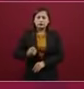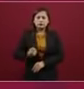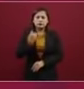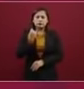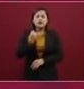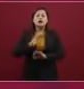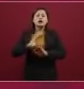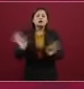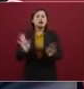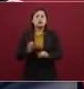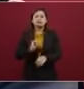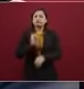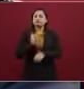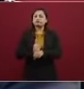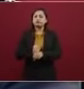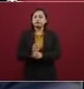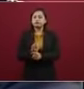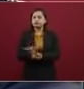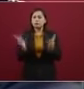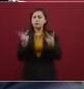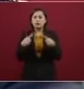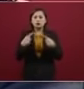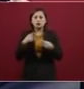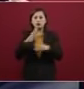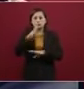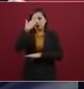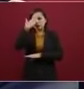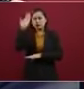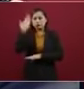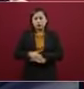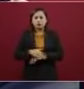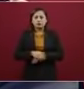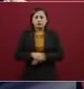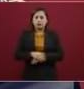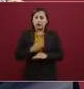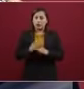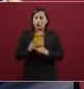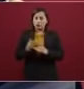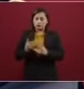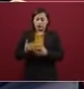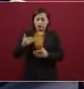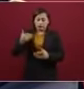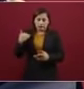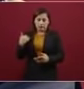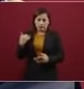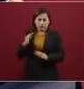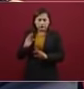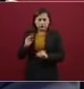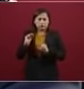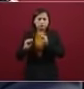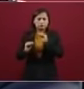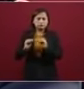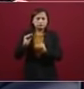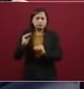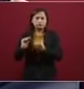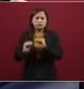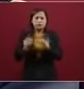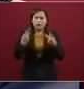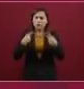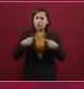para actuar. Entonces, todo eso se ha estado desarrollando, no lo hemos dejado. Nuestro personal militar, nuestro personal naval,